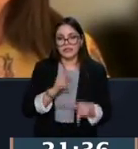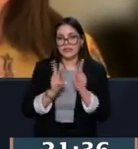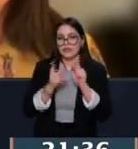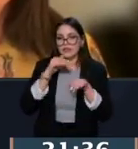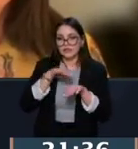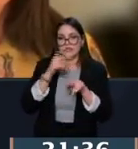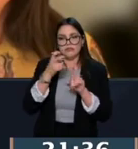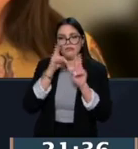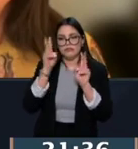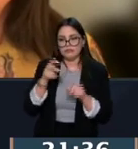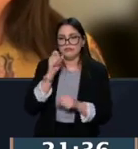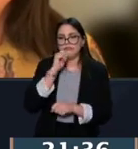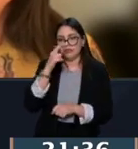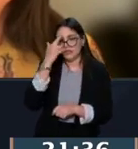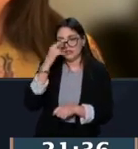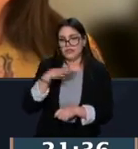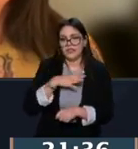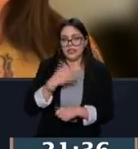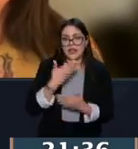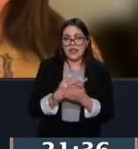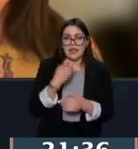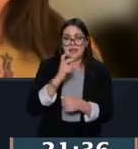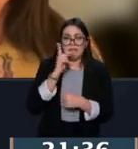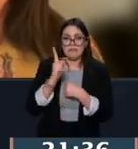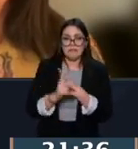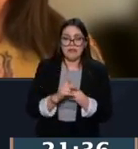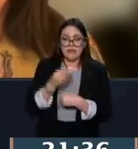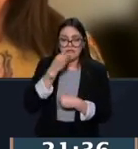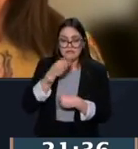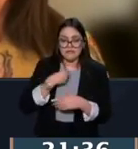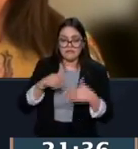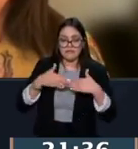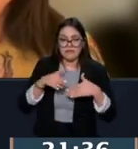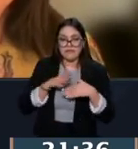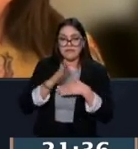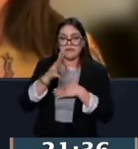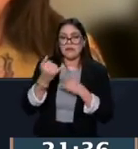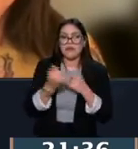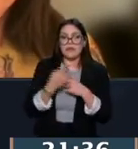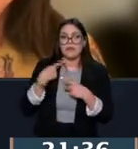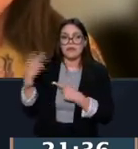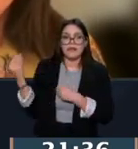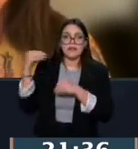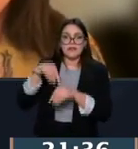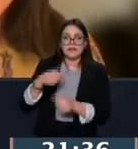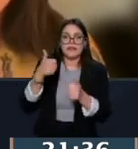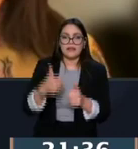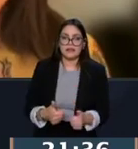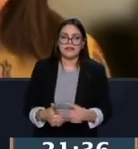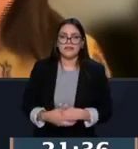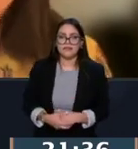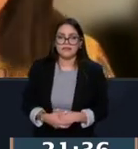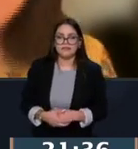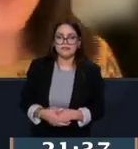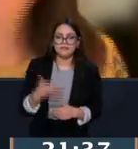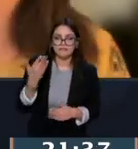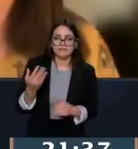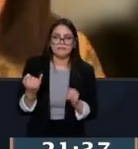dices, sin duda somos ya un país, además de tránsito, somos un país también ya de refugio. Querida, así es. Te